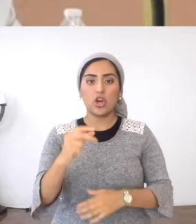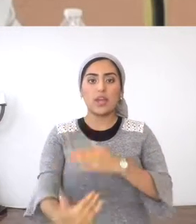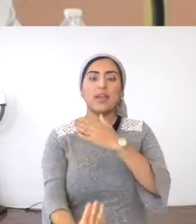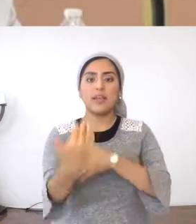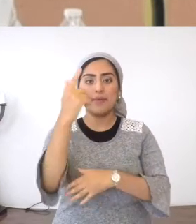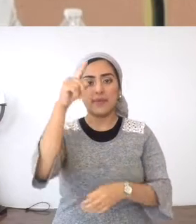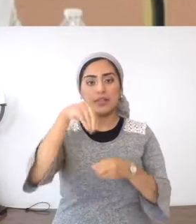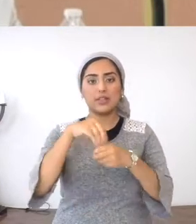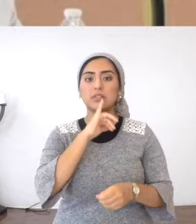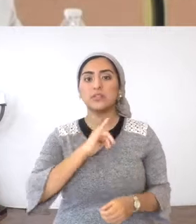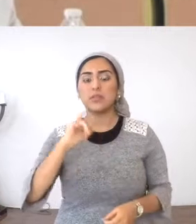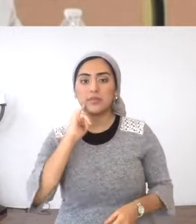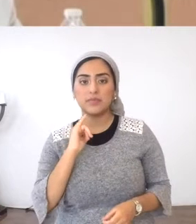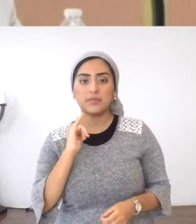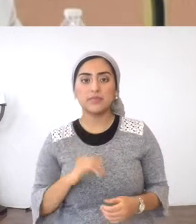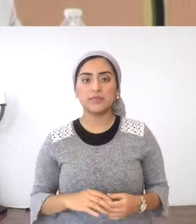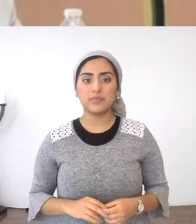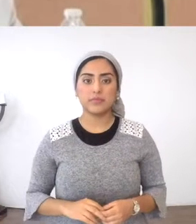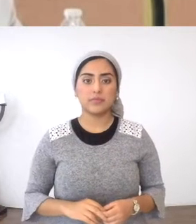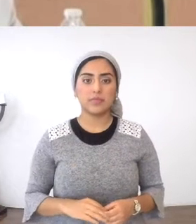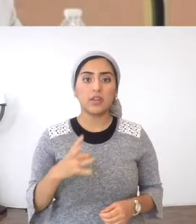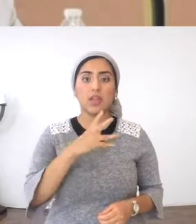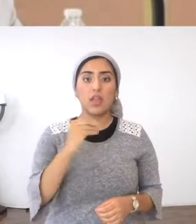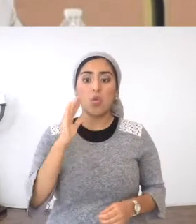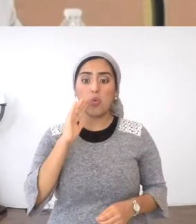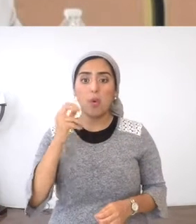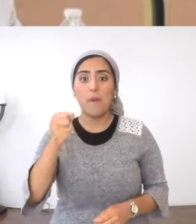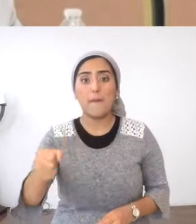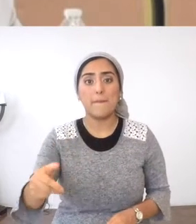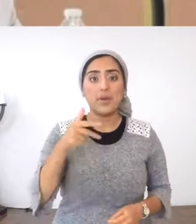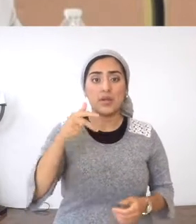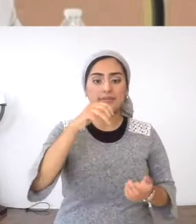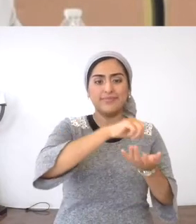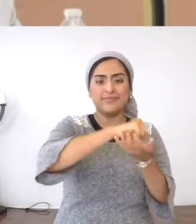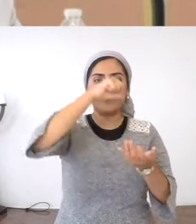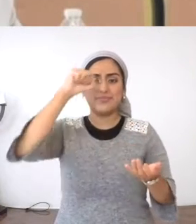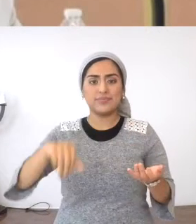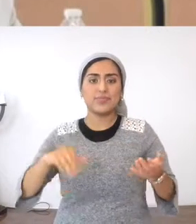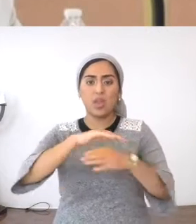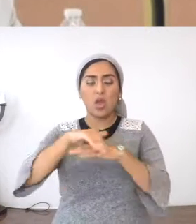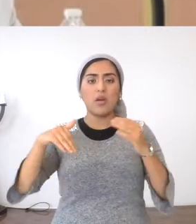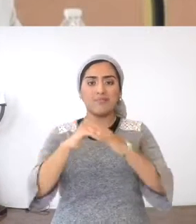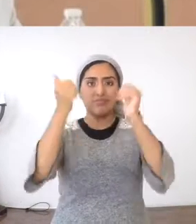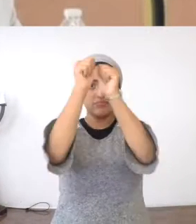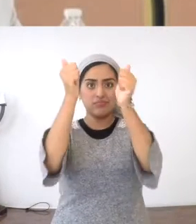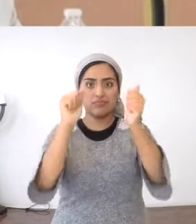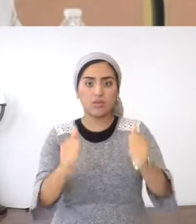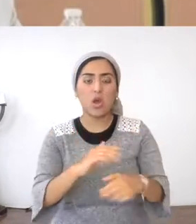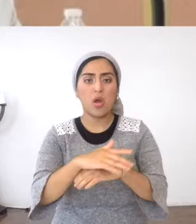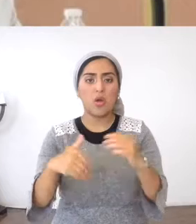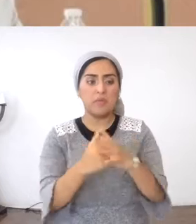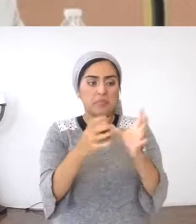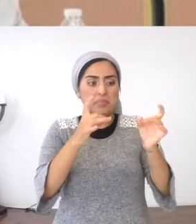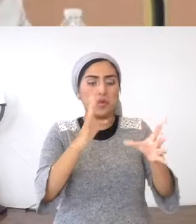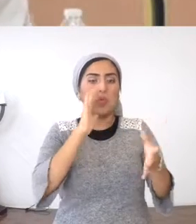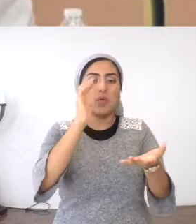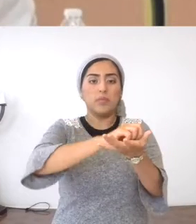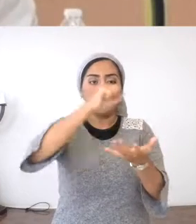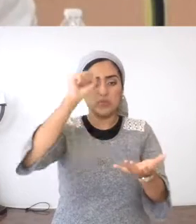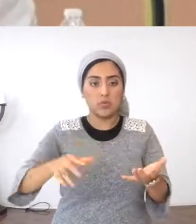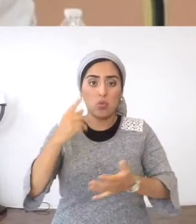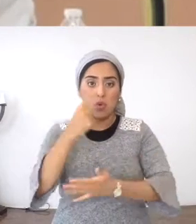diez y media De la mañana Hora de Israel Y volverán allá Y quitarán de ella Todas sus idolatrías Y todas sus